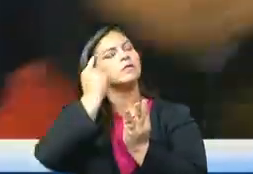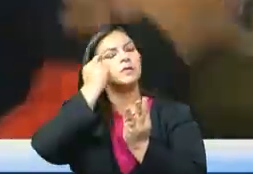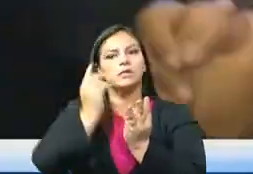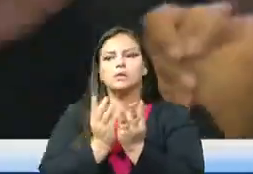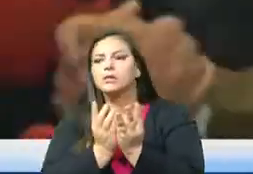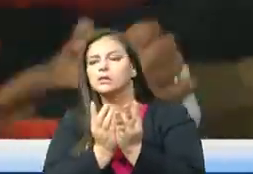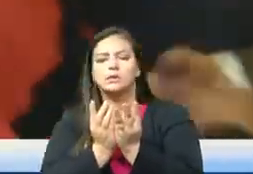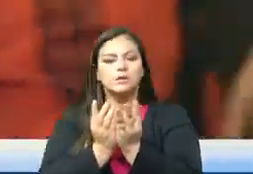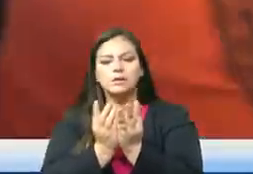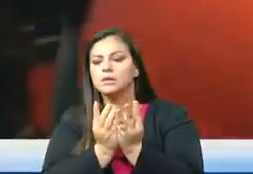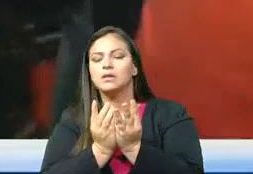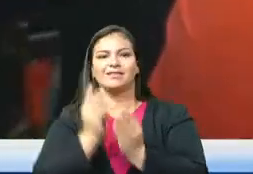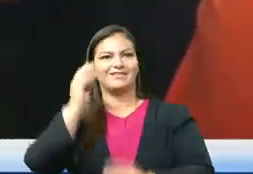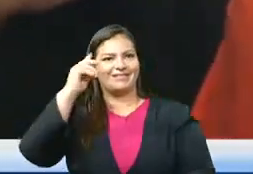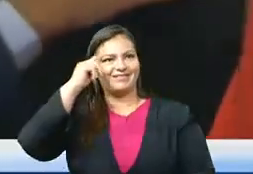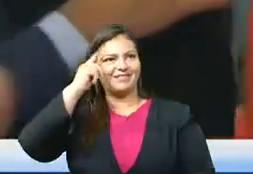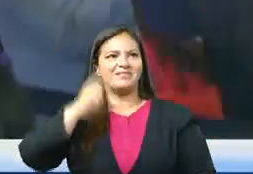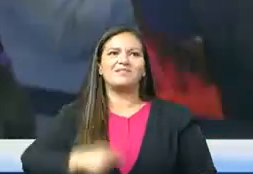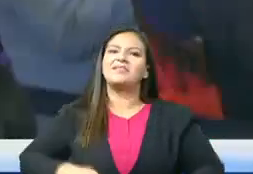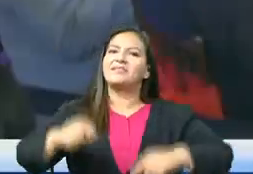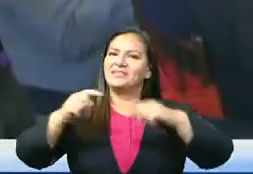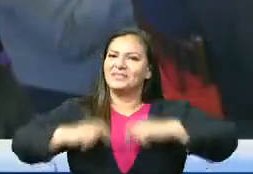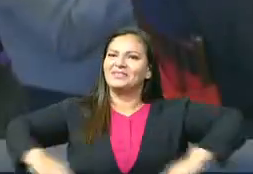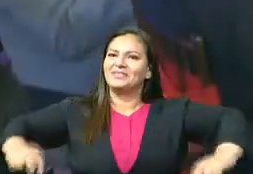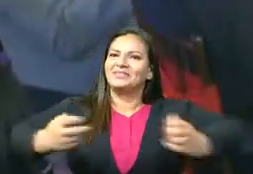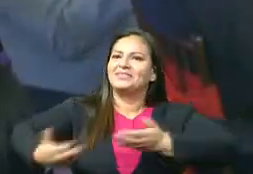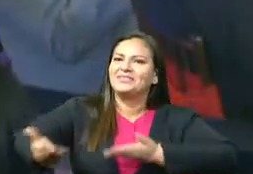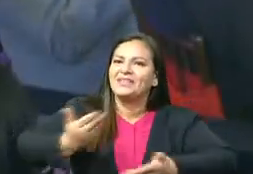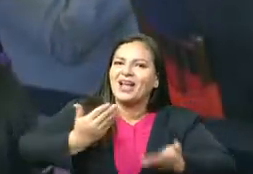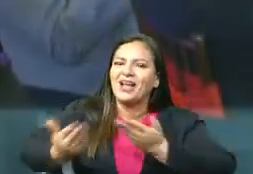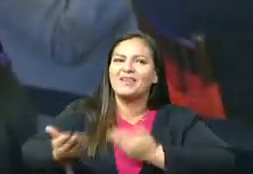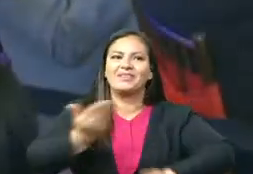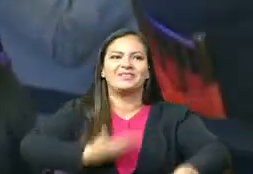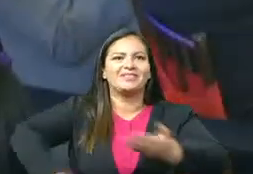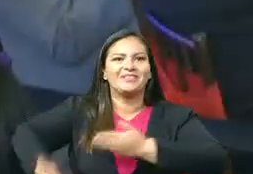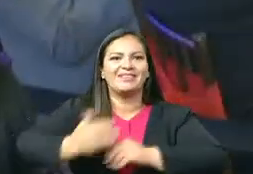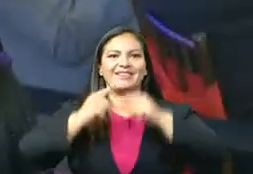y disfrutar. Informó Miguel Ángel Bedoya.